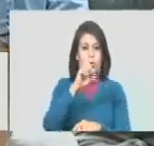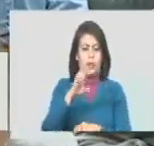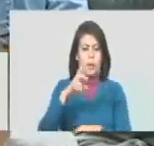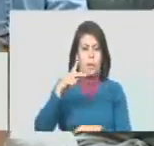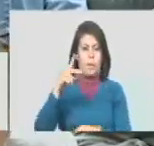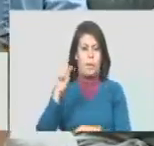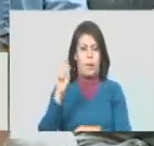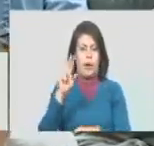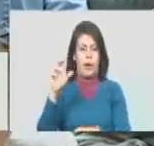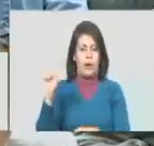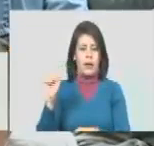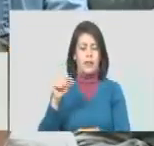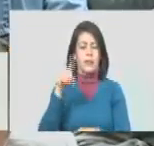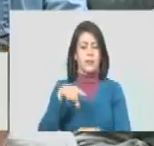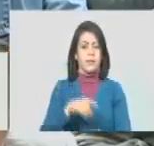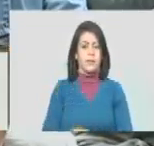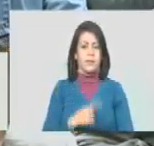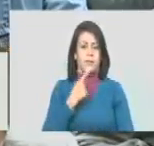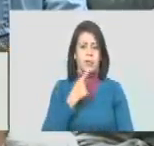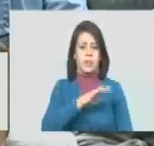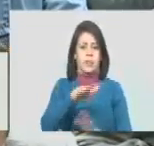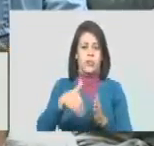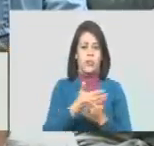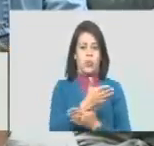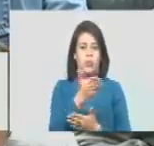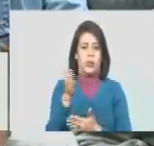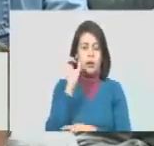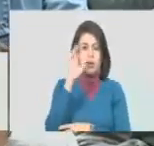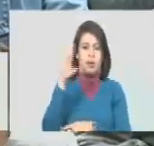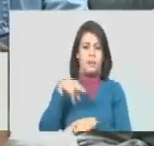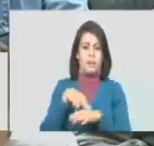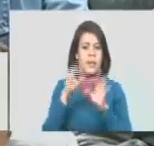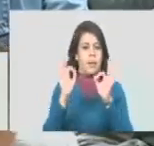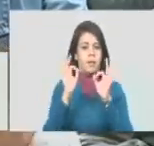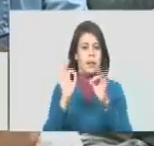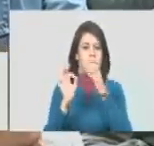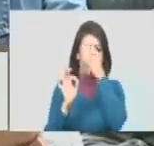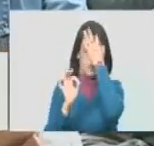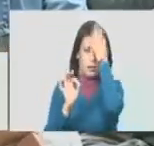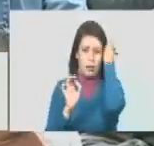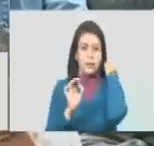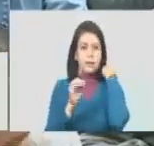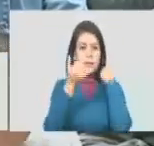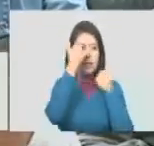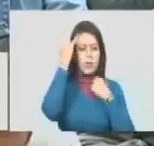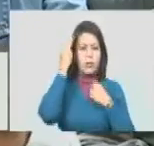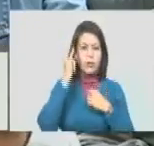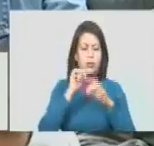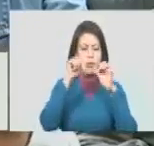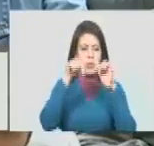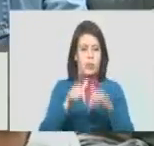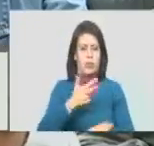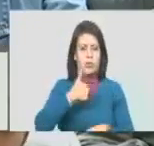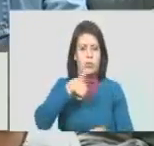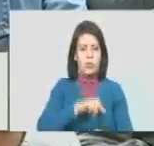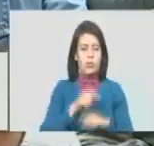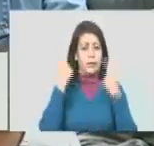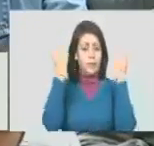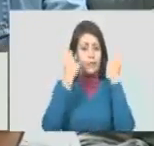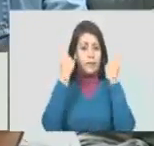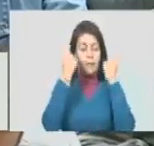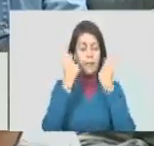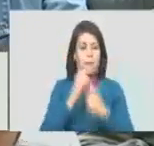Chivacoa, que dice así para todos ustedes de la Asamblea Nacional y especialmente para las yaracuyanas y yaracuyanos hoy en nuestra